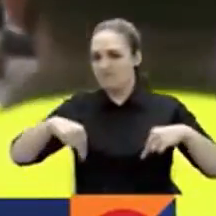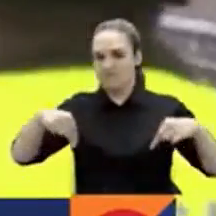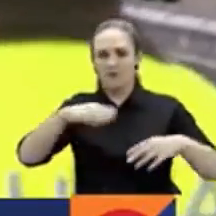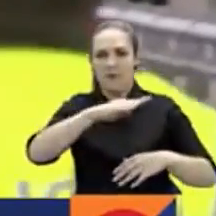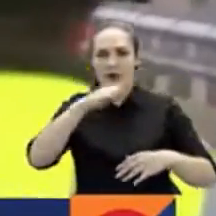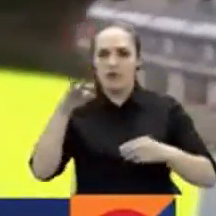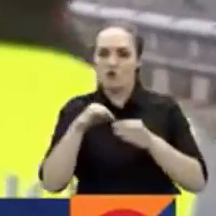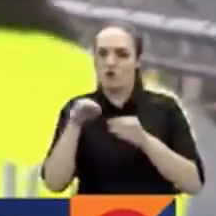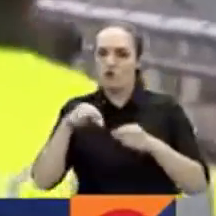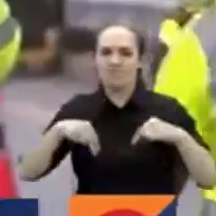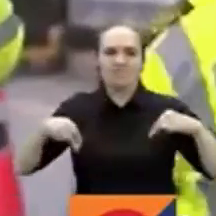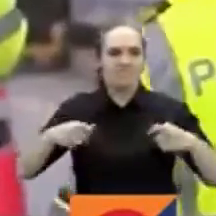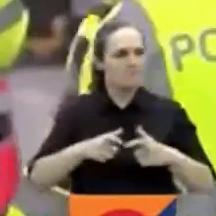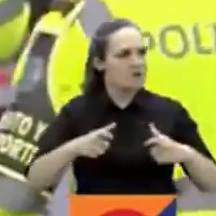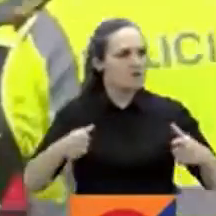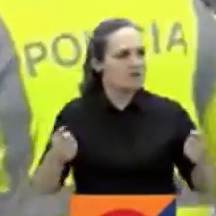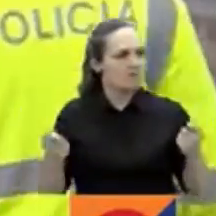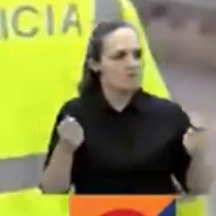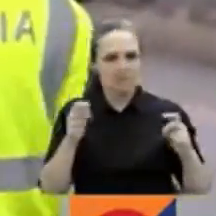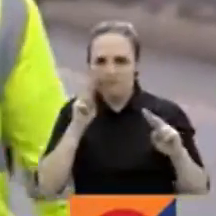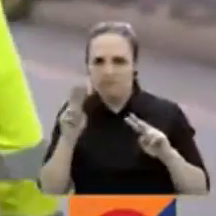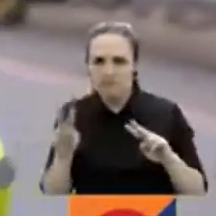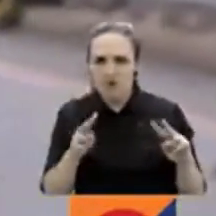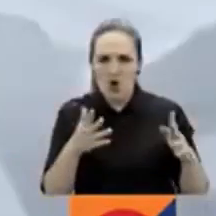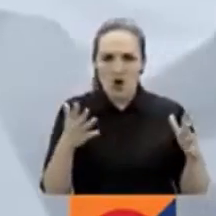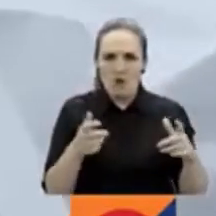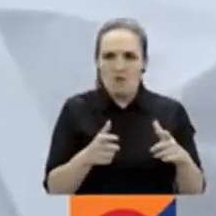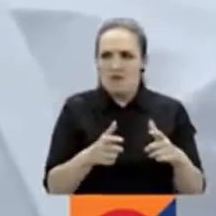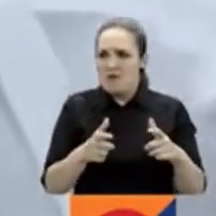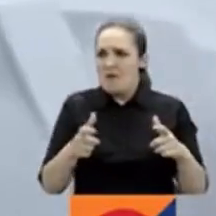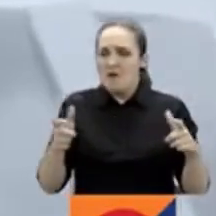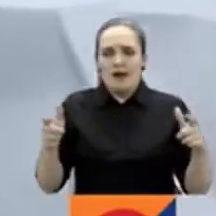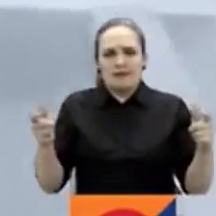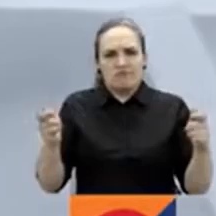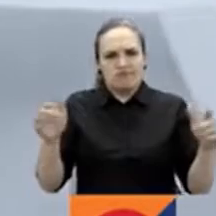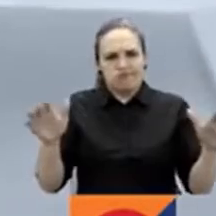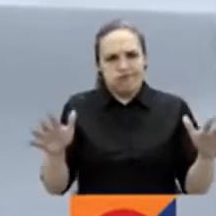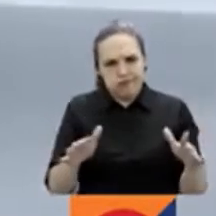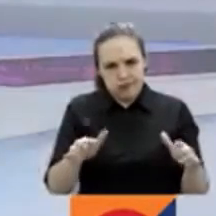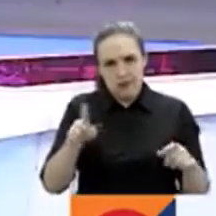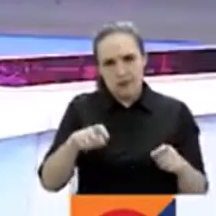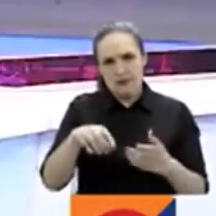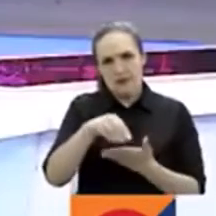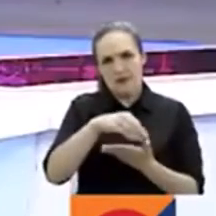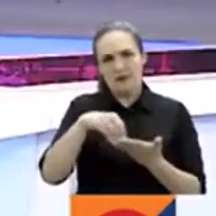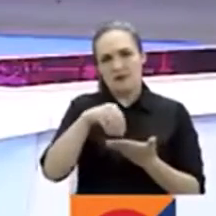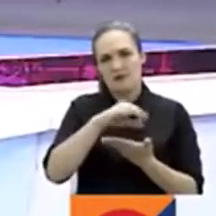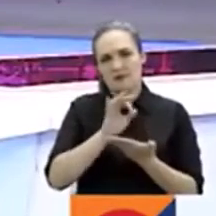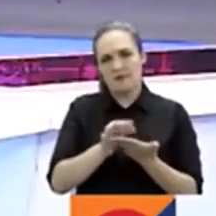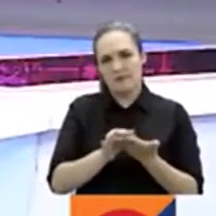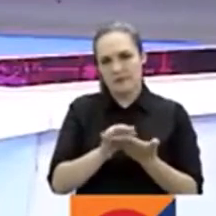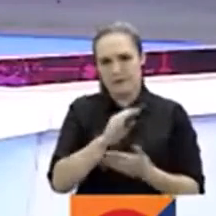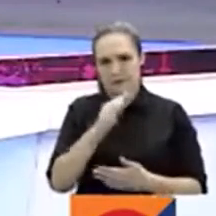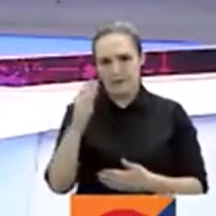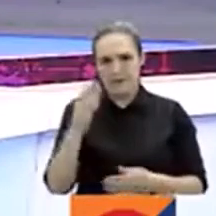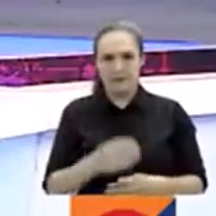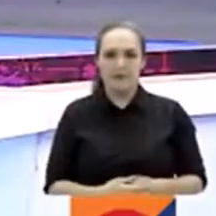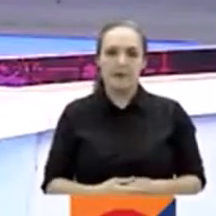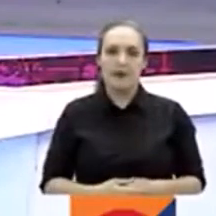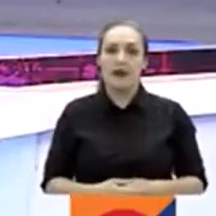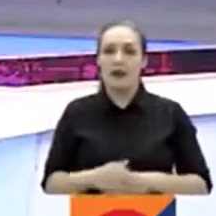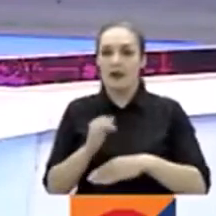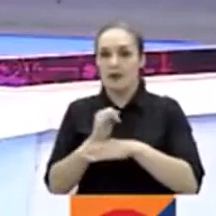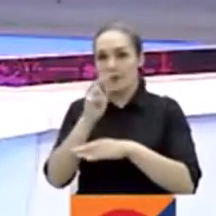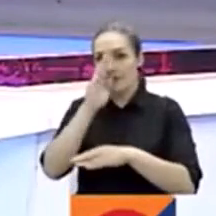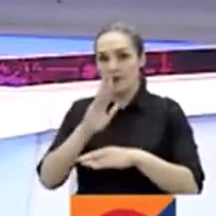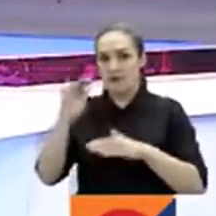su área metropolitana para poder controlar este aumento de homicidios en el departamento del Atlántico. El Instituto Nacional de Vías